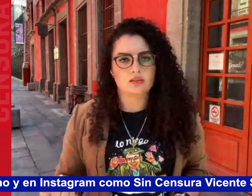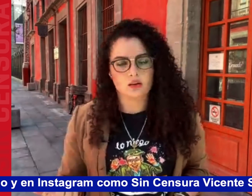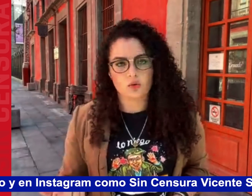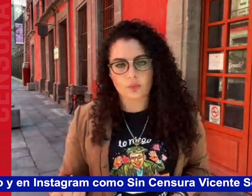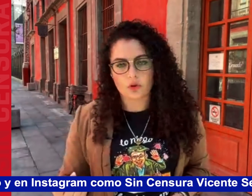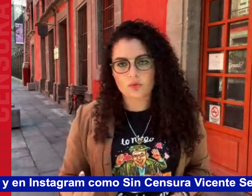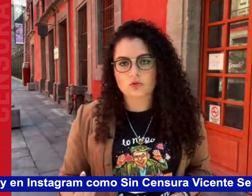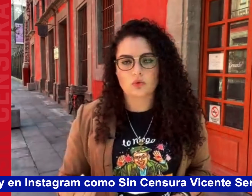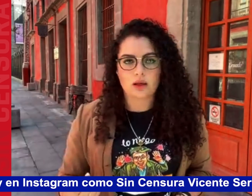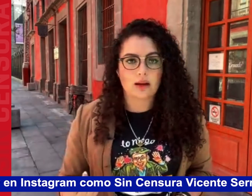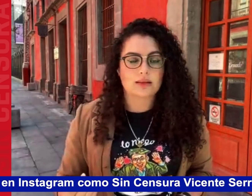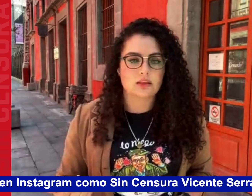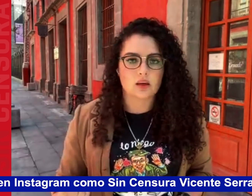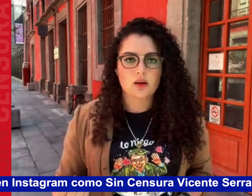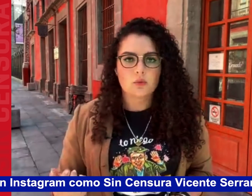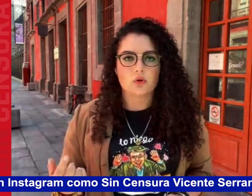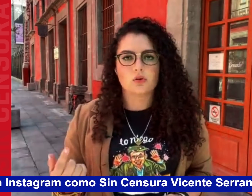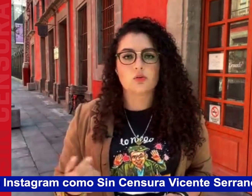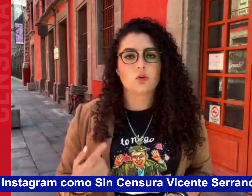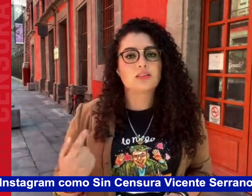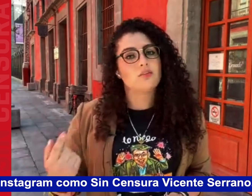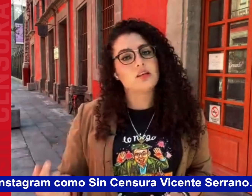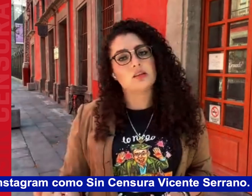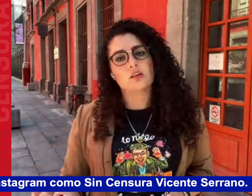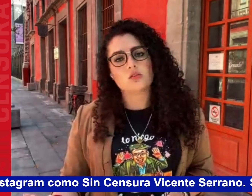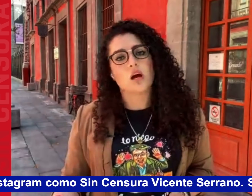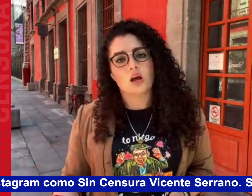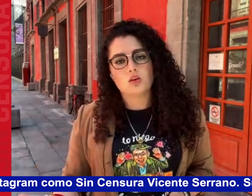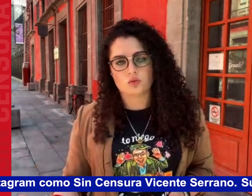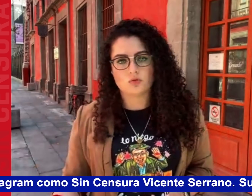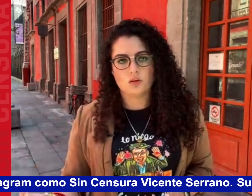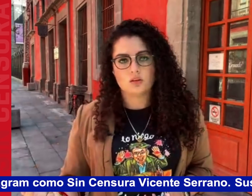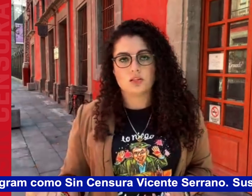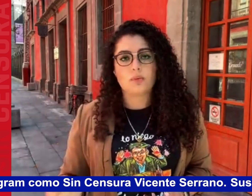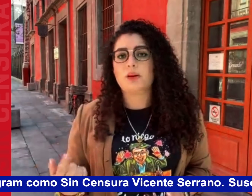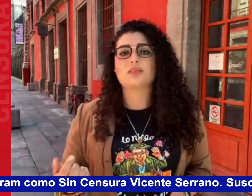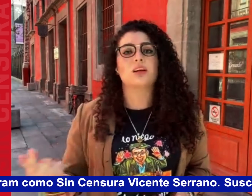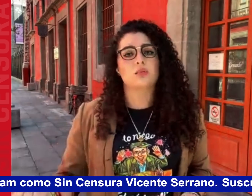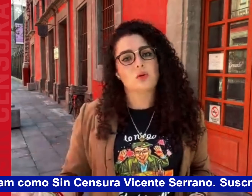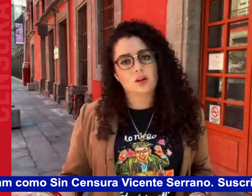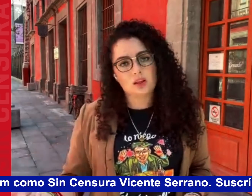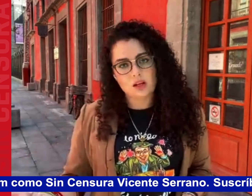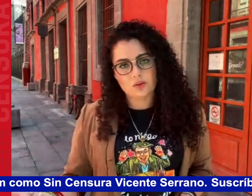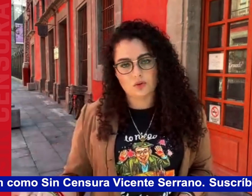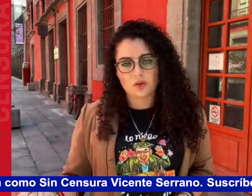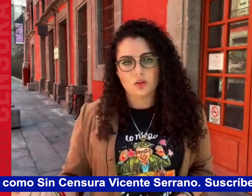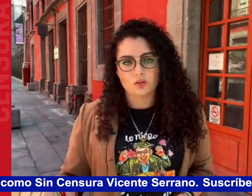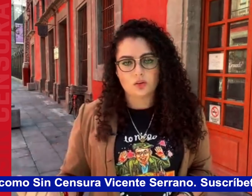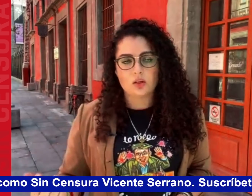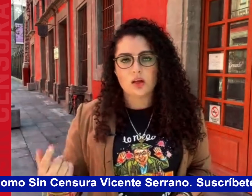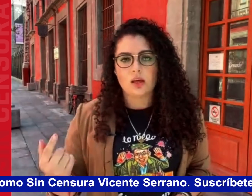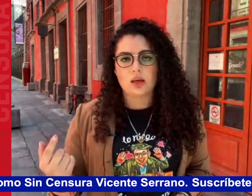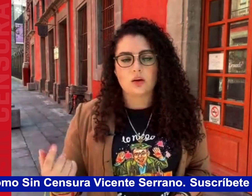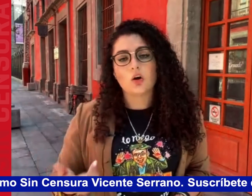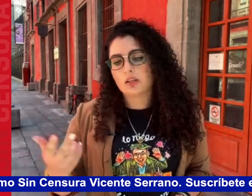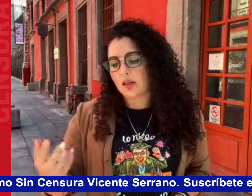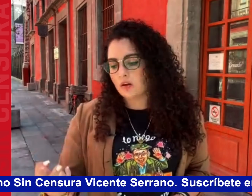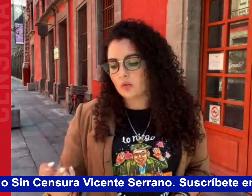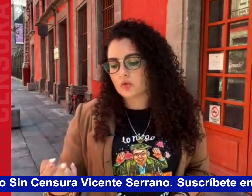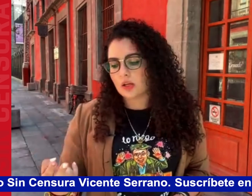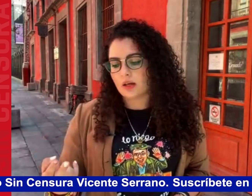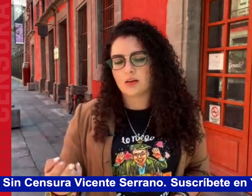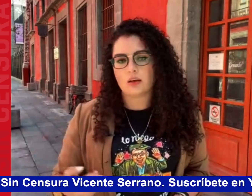injudicializable, si lo podemos leer así, porque ocurrió hace 22 años, ya prescribió el delito, ¿no?